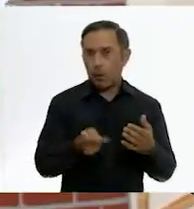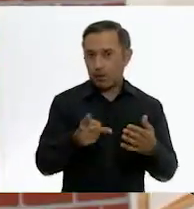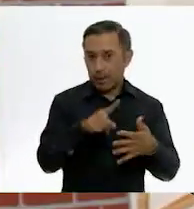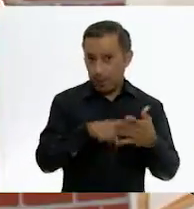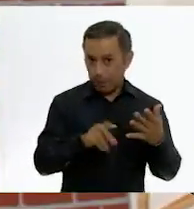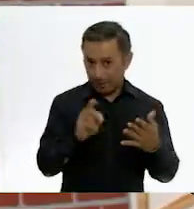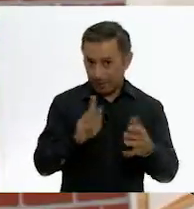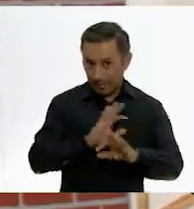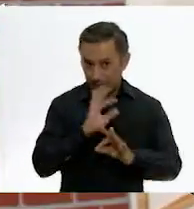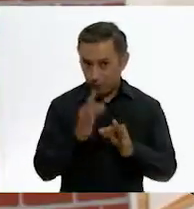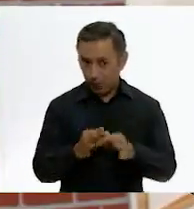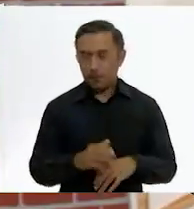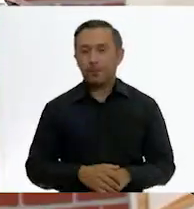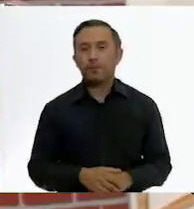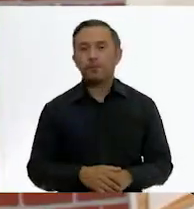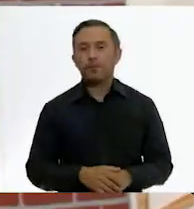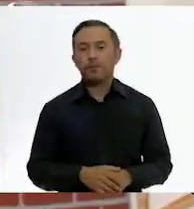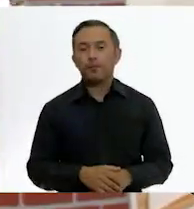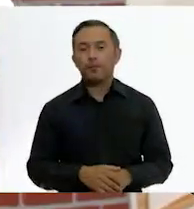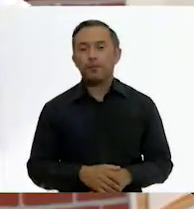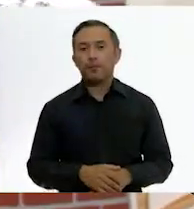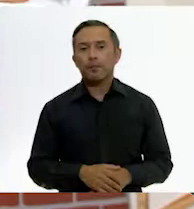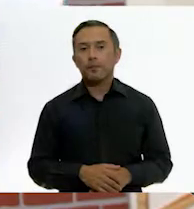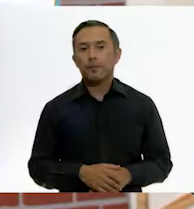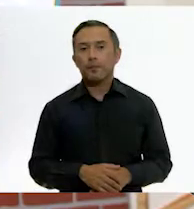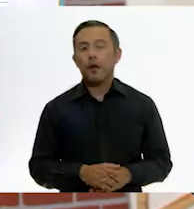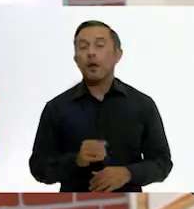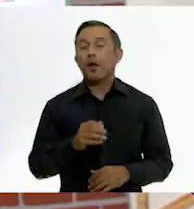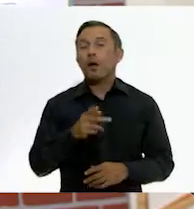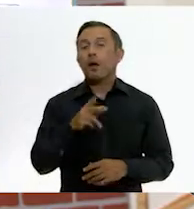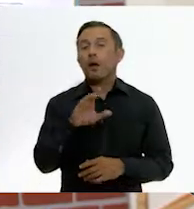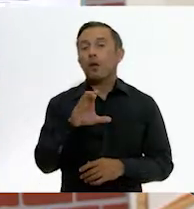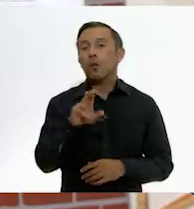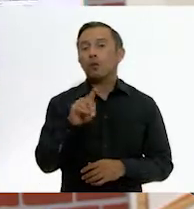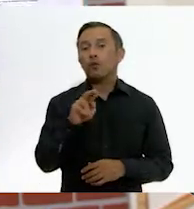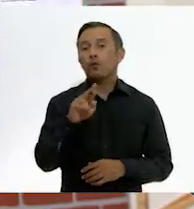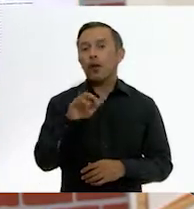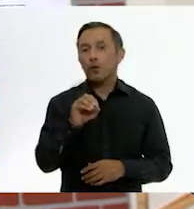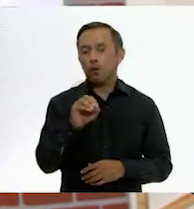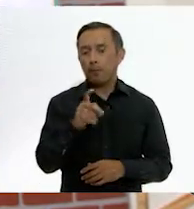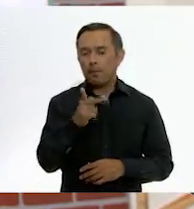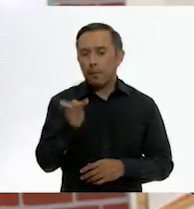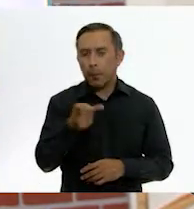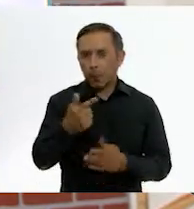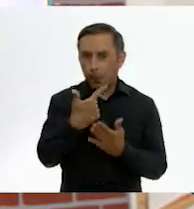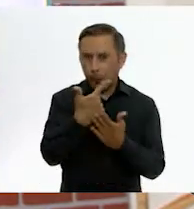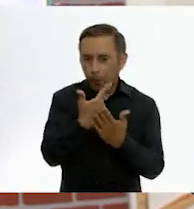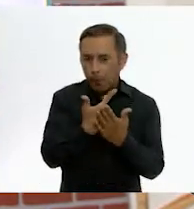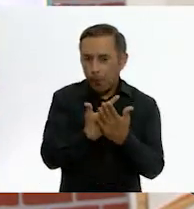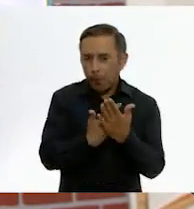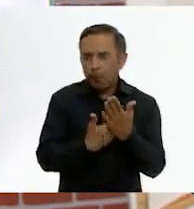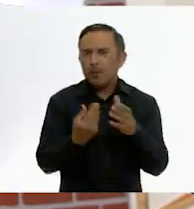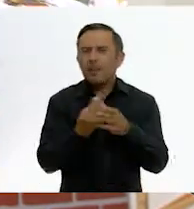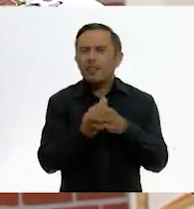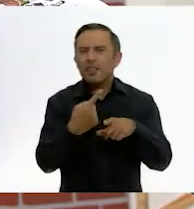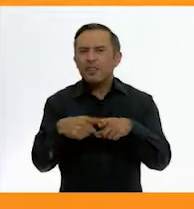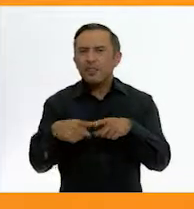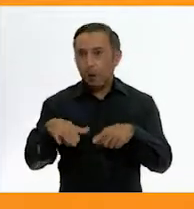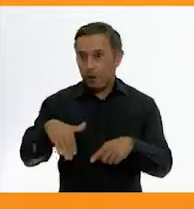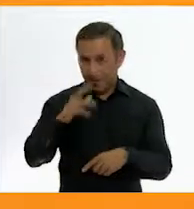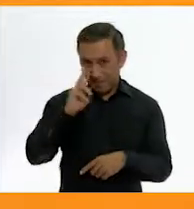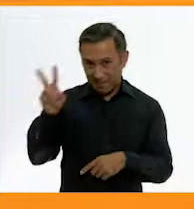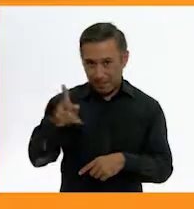y sé cuáles son los tipos de preguntas que contiene el cuestionario todos escuchamos ahorita las preguntas